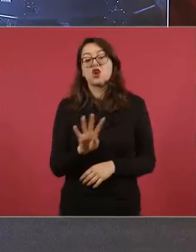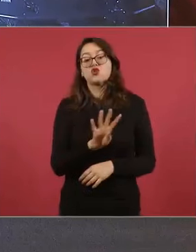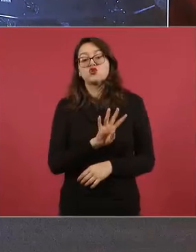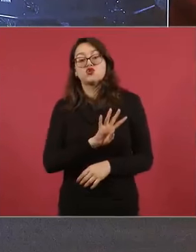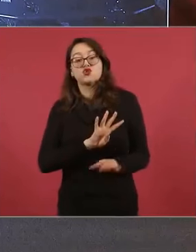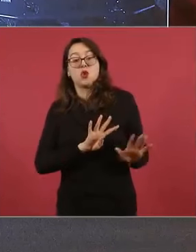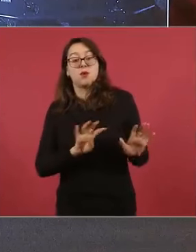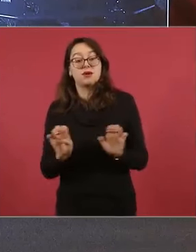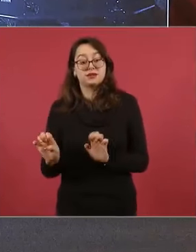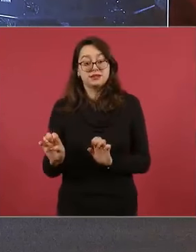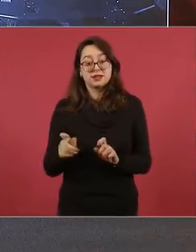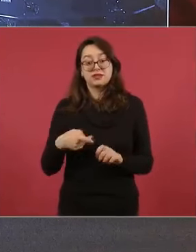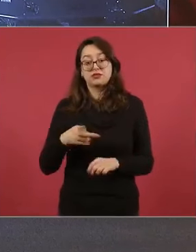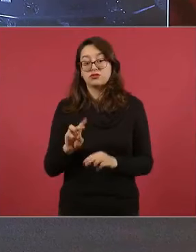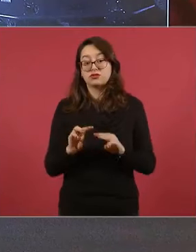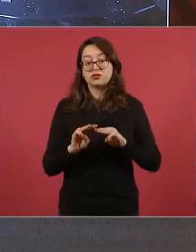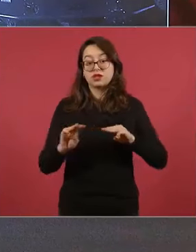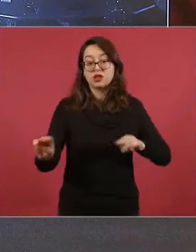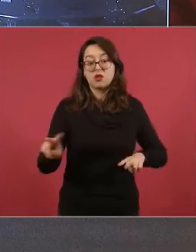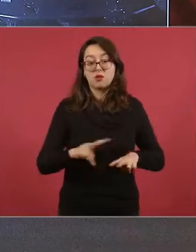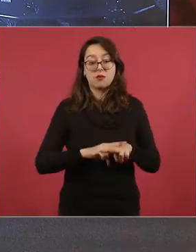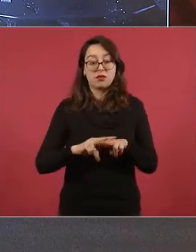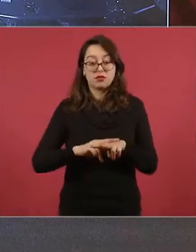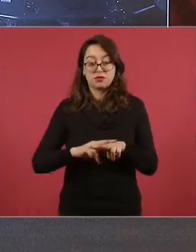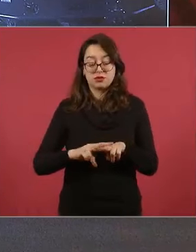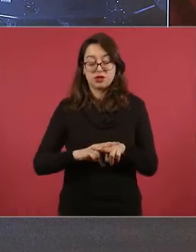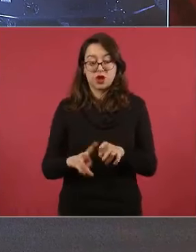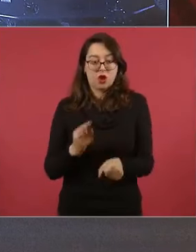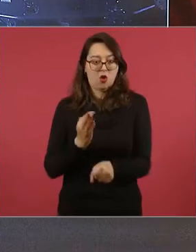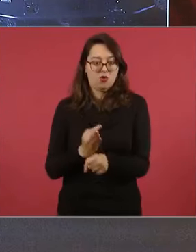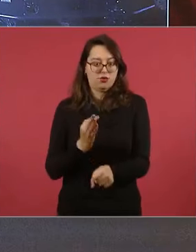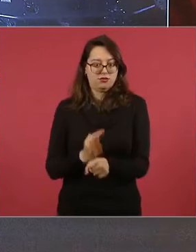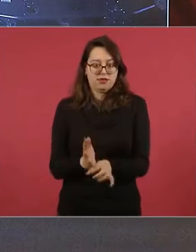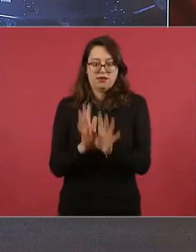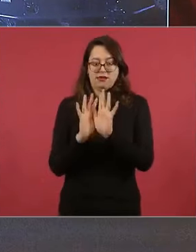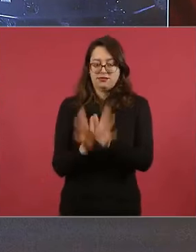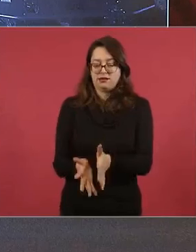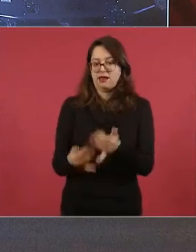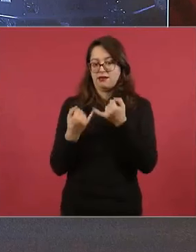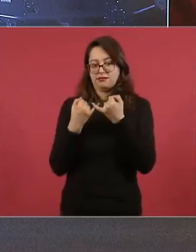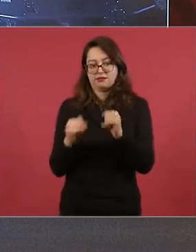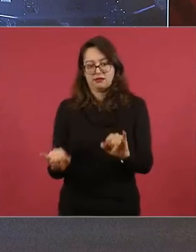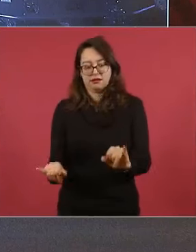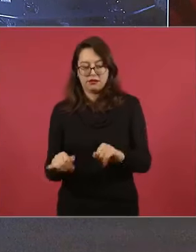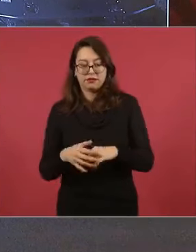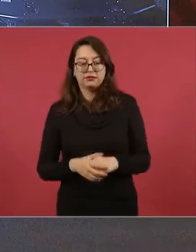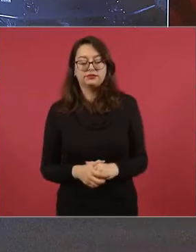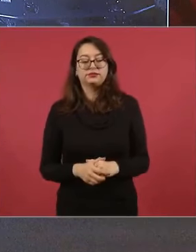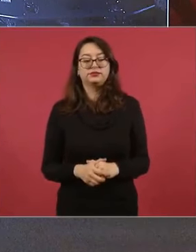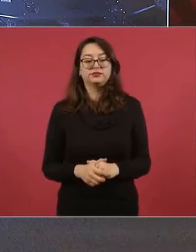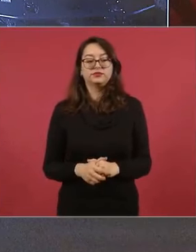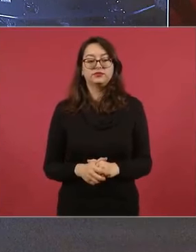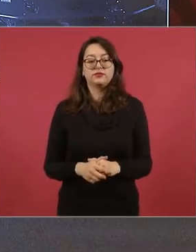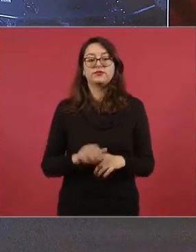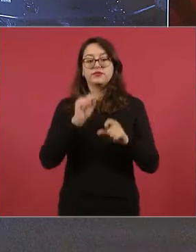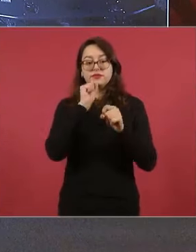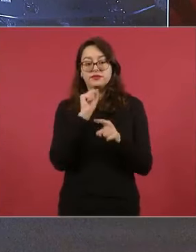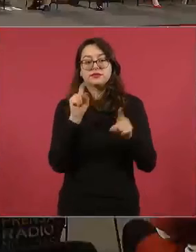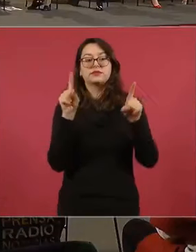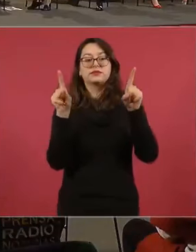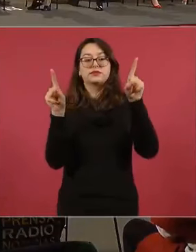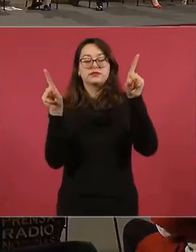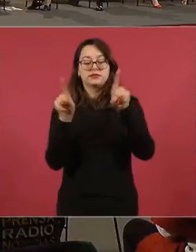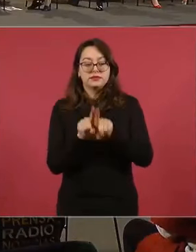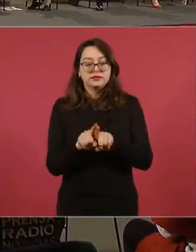kilómetros de vía que estamos ahorita operando. Estamos desplegando vehículos high rail con 12